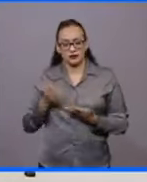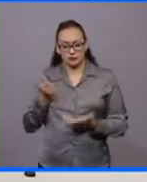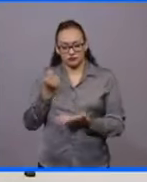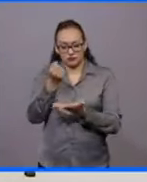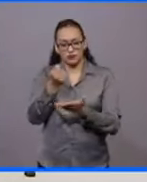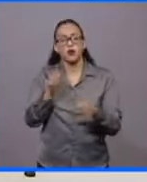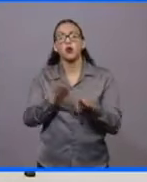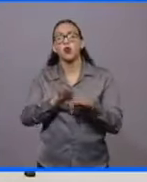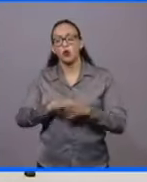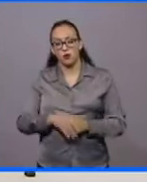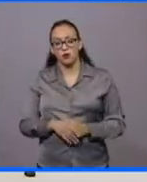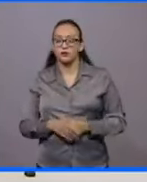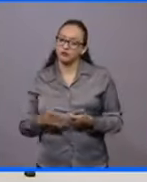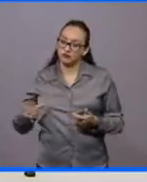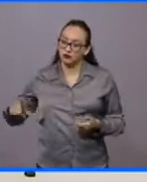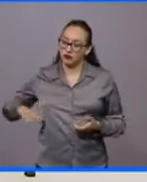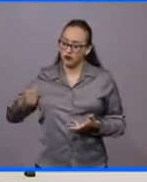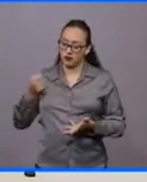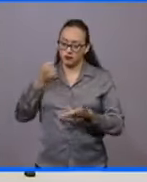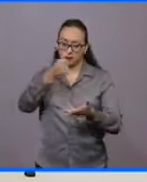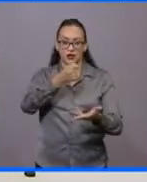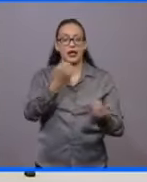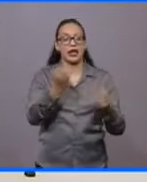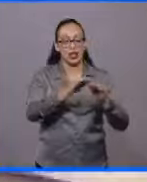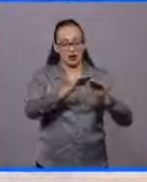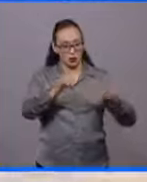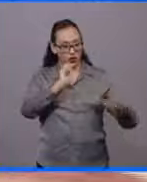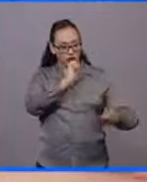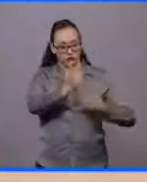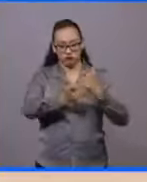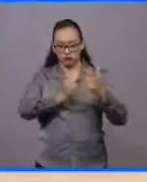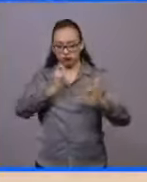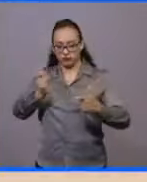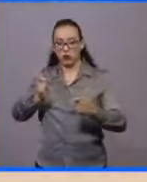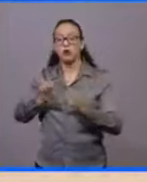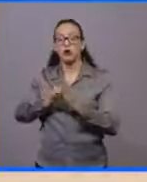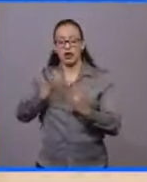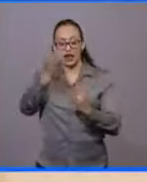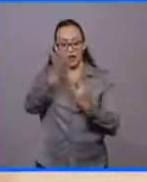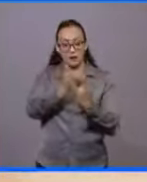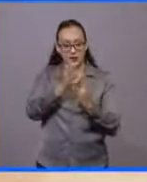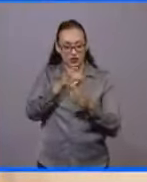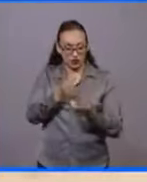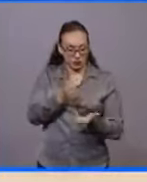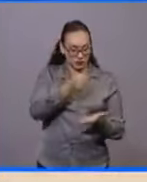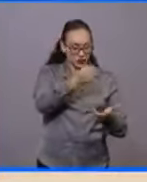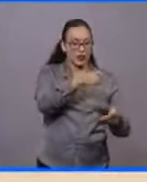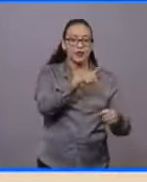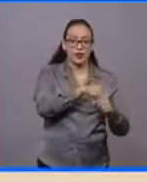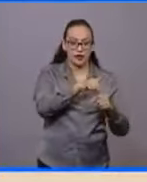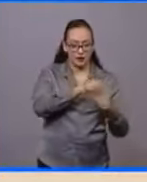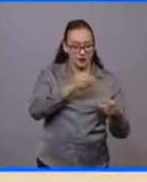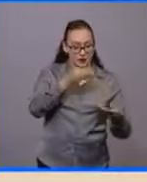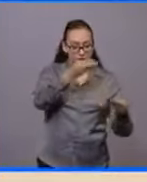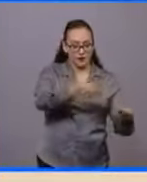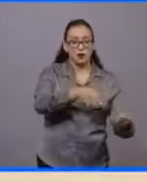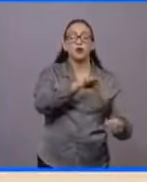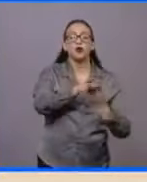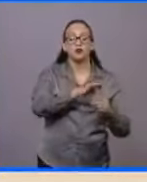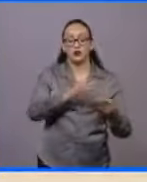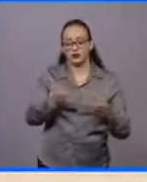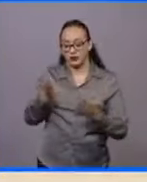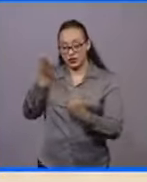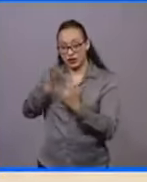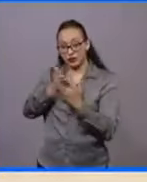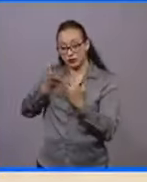ser o seguir siendo público, distribuirse de manera equitativa, la mitad de la bolsa conforme a la votación obtenida por cada partido